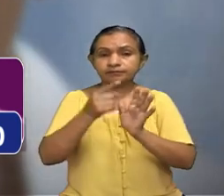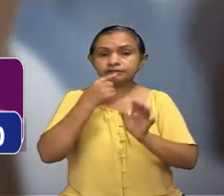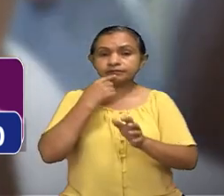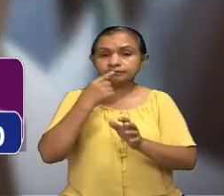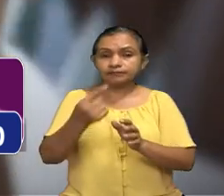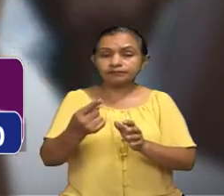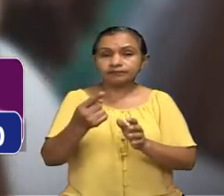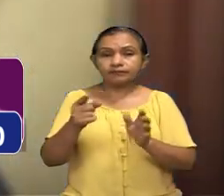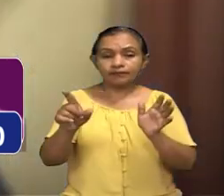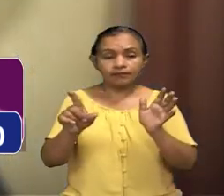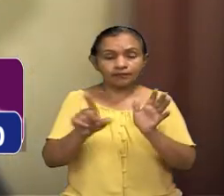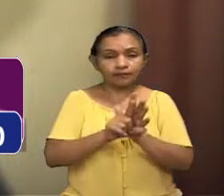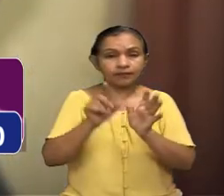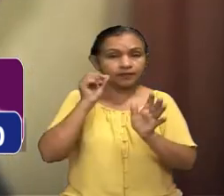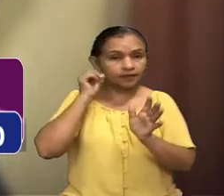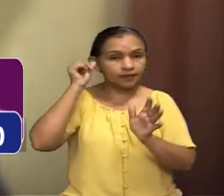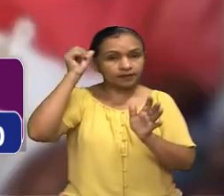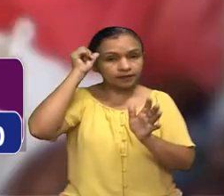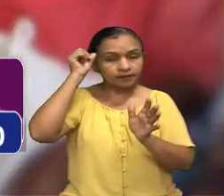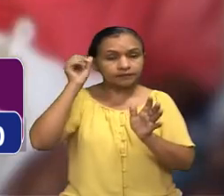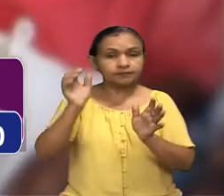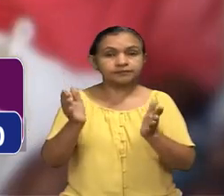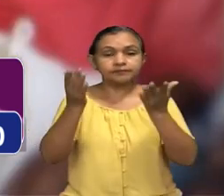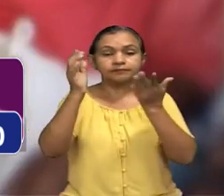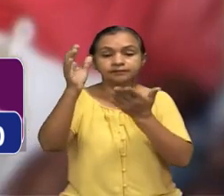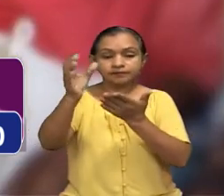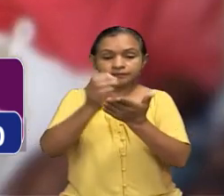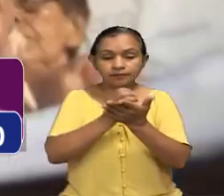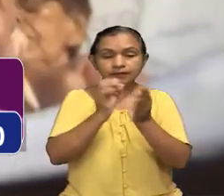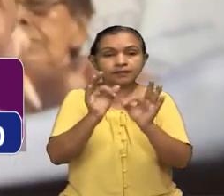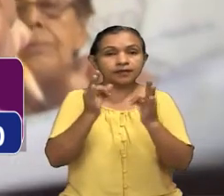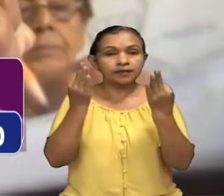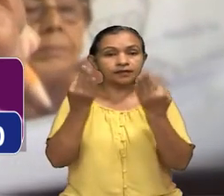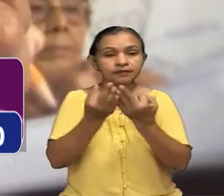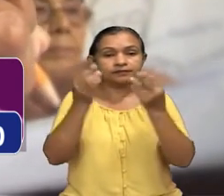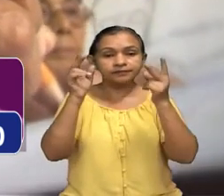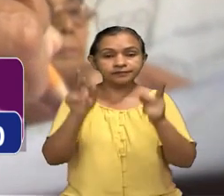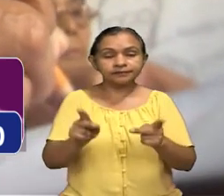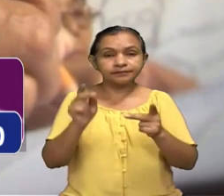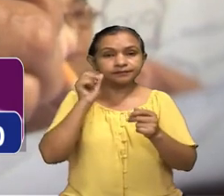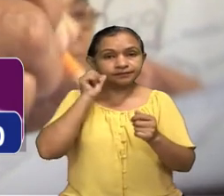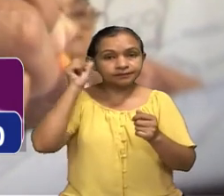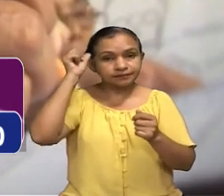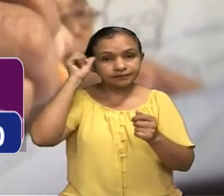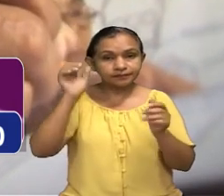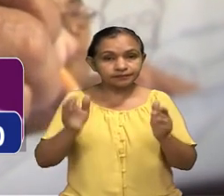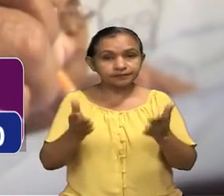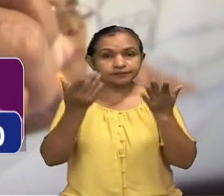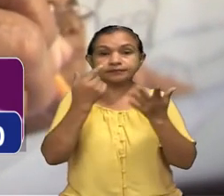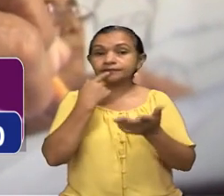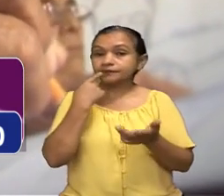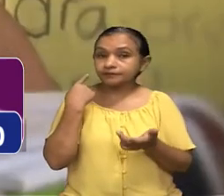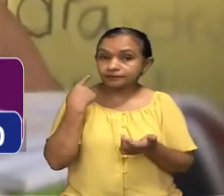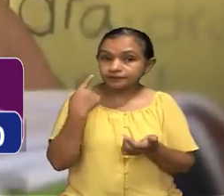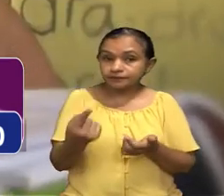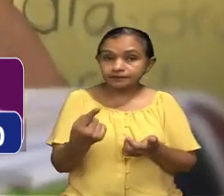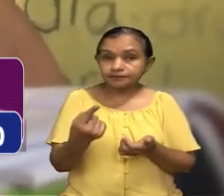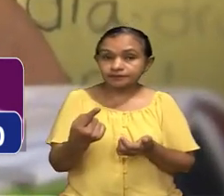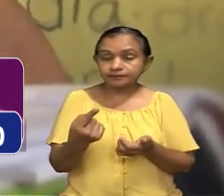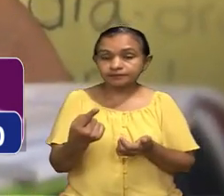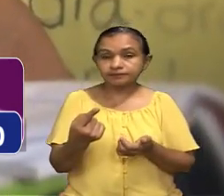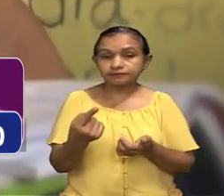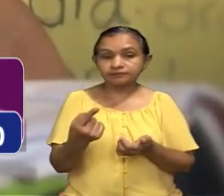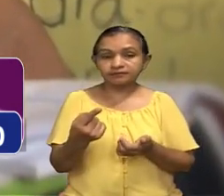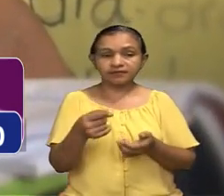tanto la ley del adulto mayor como el Código de Familia, que una persona adulta mayor, para ser declarada